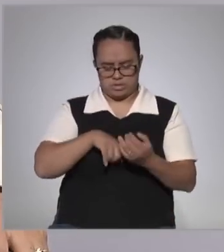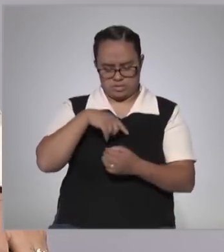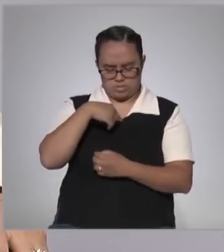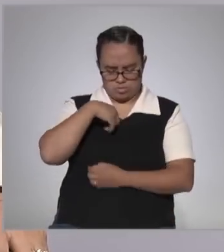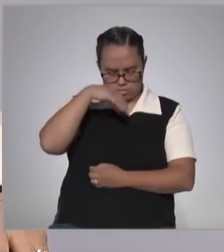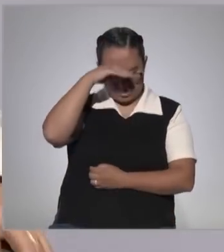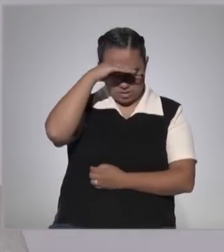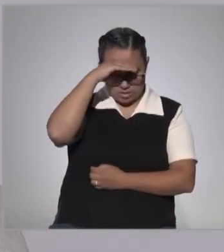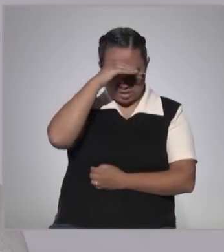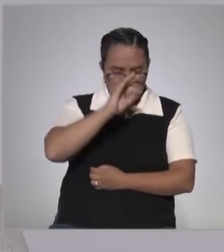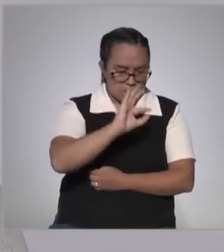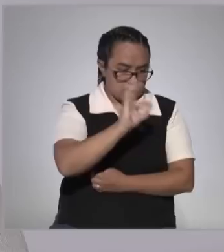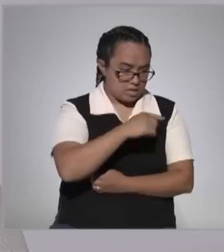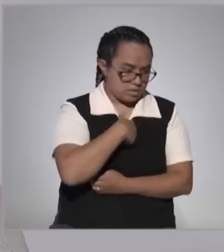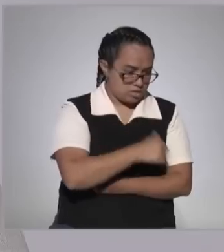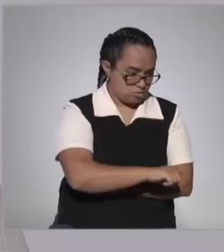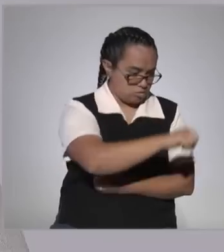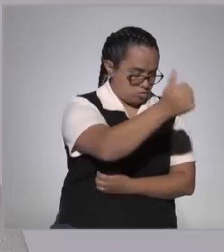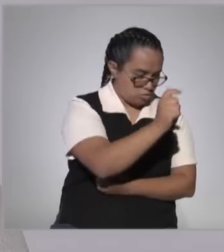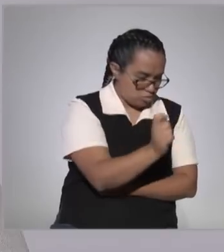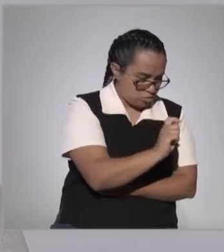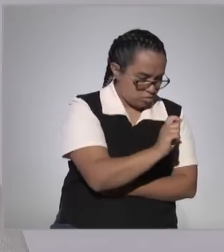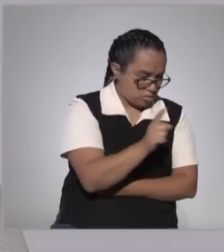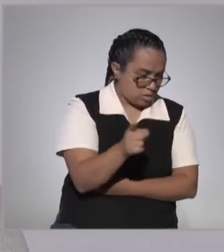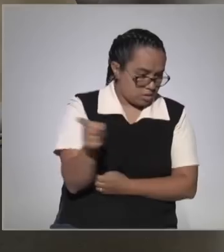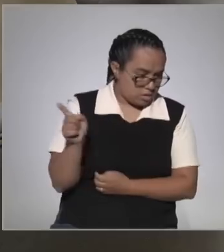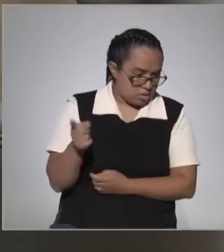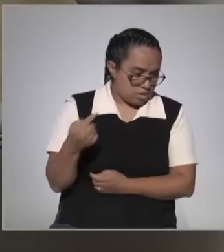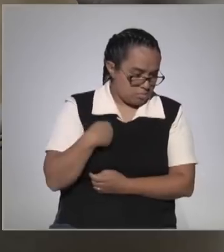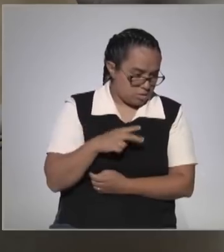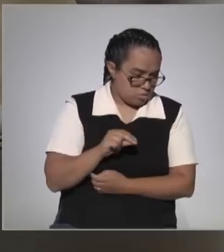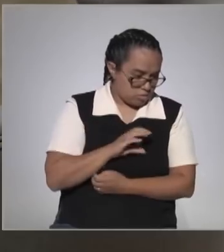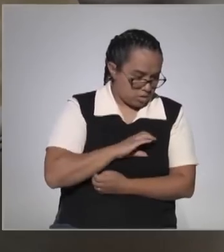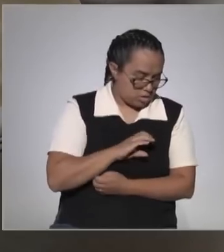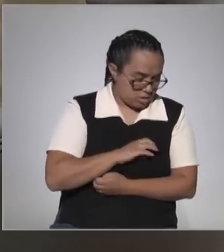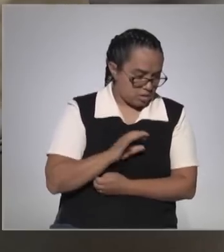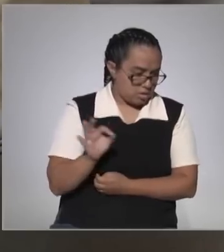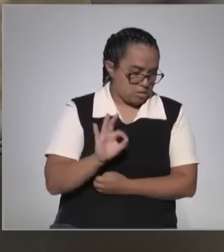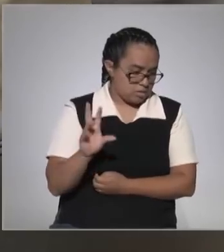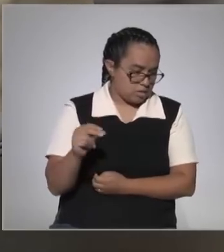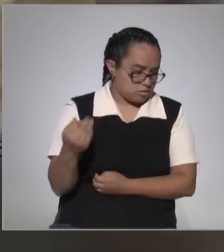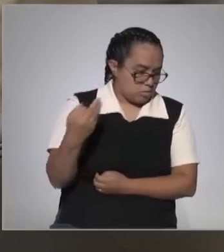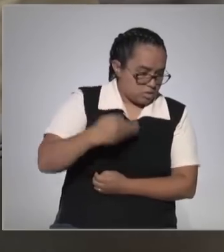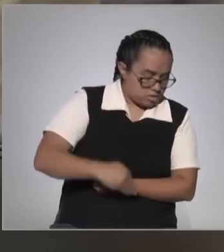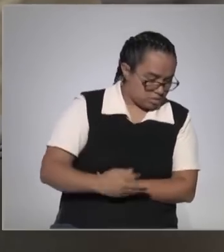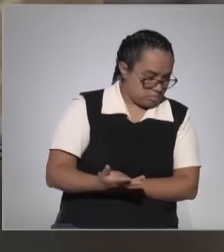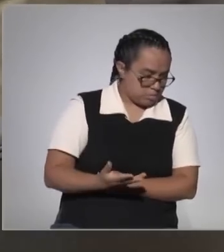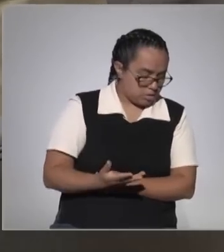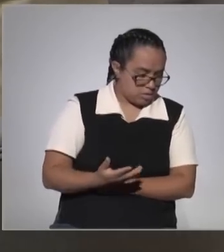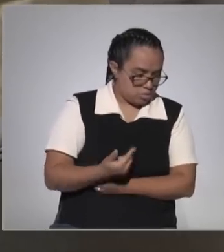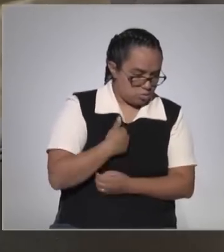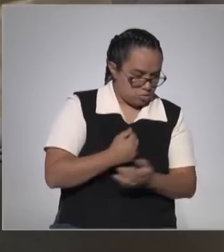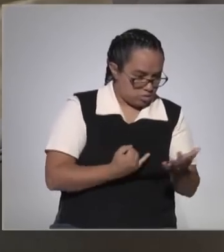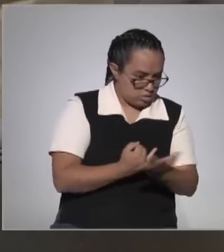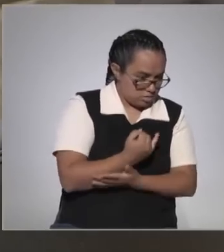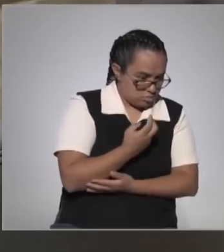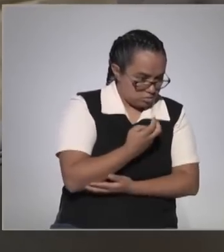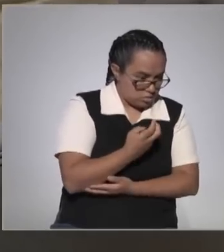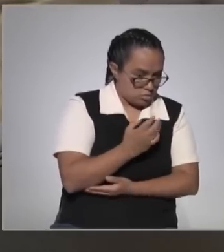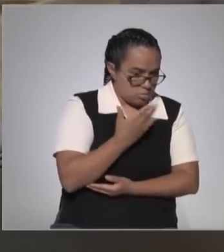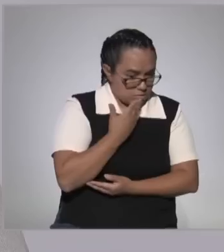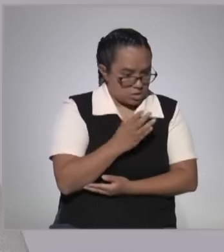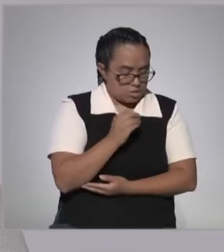dejan de querer, si te aceptan, si no te aceptan, por las decisiones que tomas. Y yo creo que ahí hay